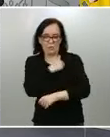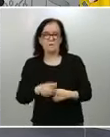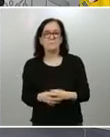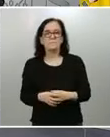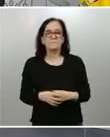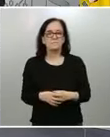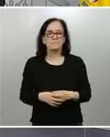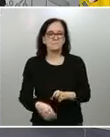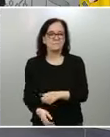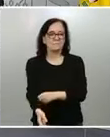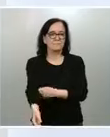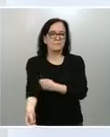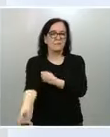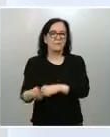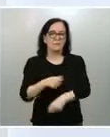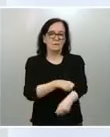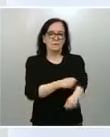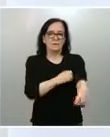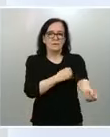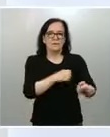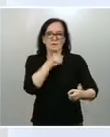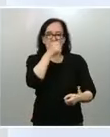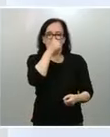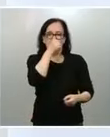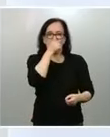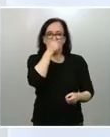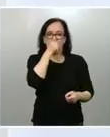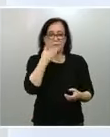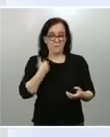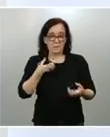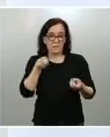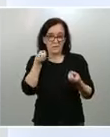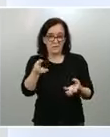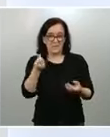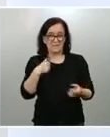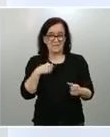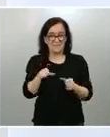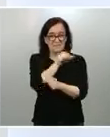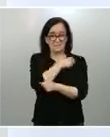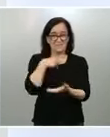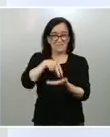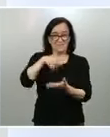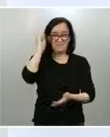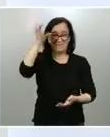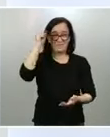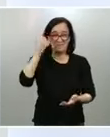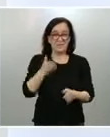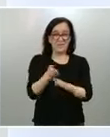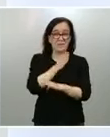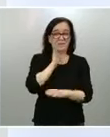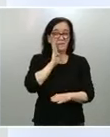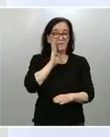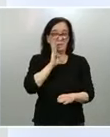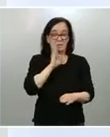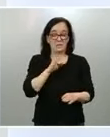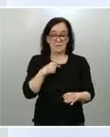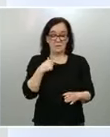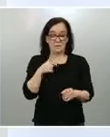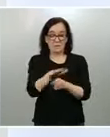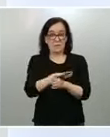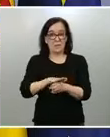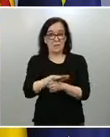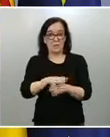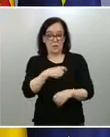bueno ya informado en alguna otra comparecencia anterior aquí en el ámbito de la comisión delegada de asuntos